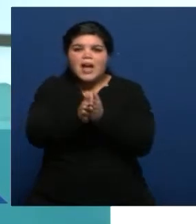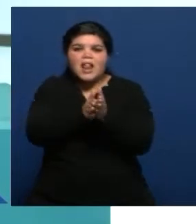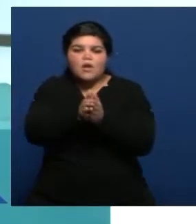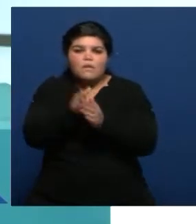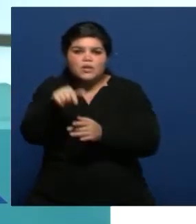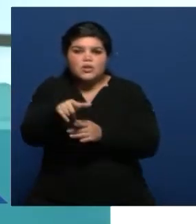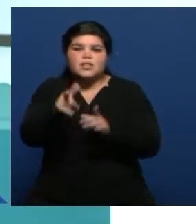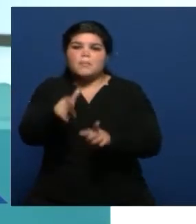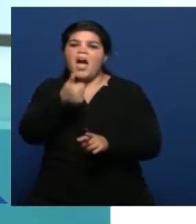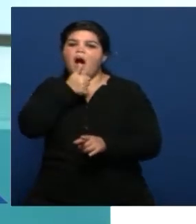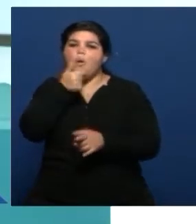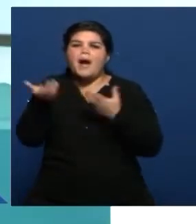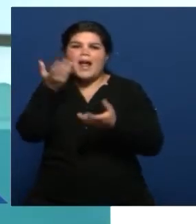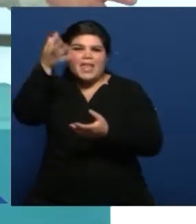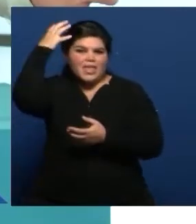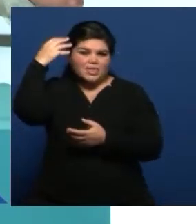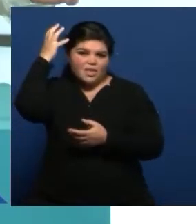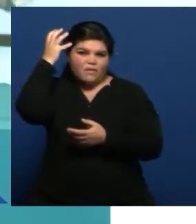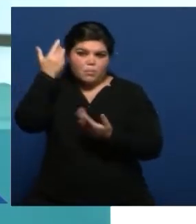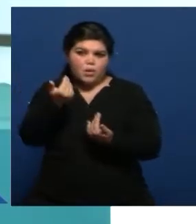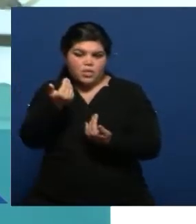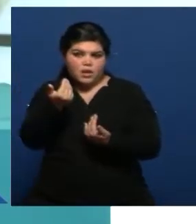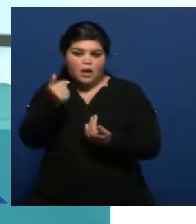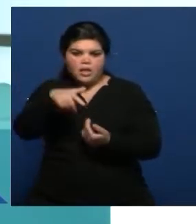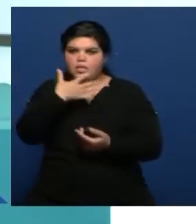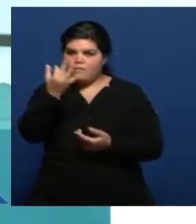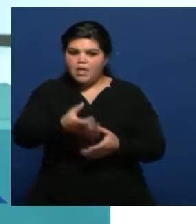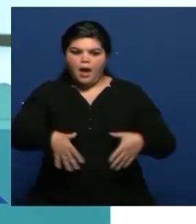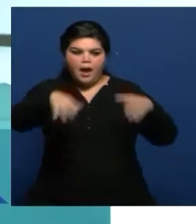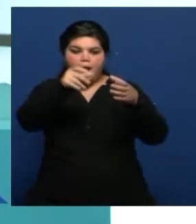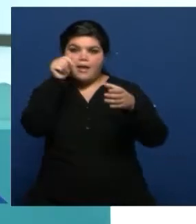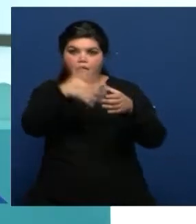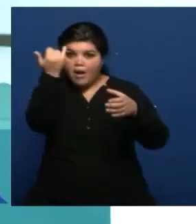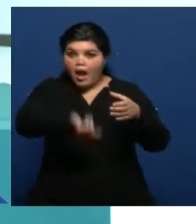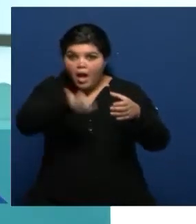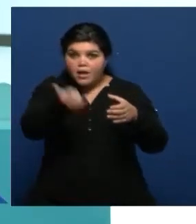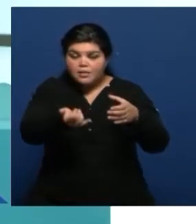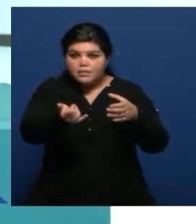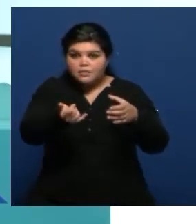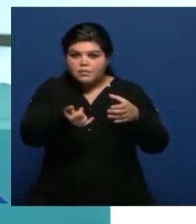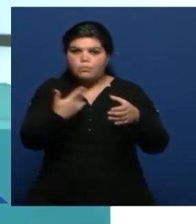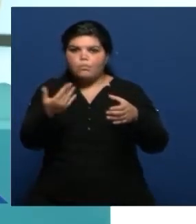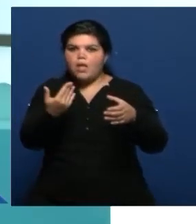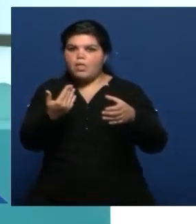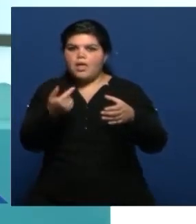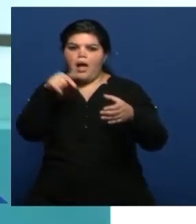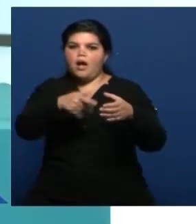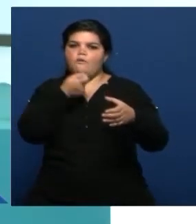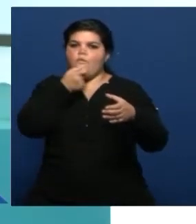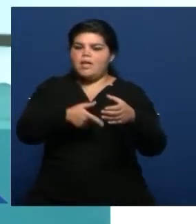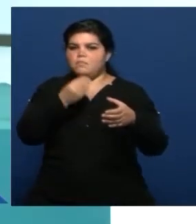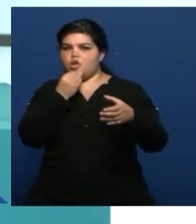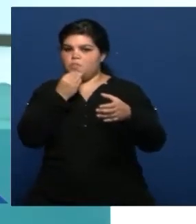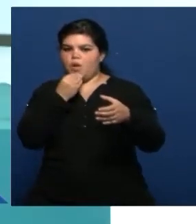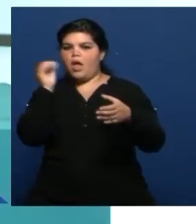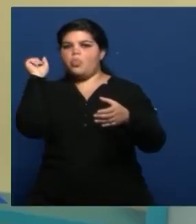Bueno, ellos dicen, bueno, si hay garrafas, evidentemente y hasta el momento, han hecho la vista gorda con el precio, porque lo que interesa es que